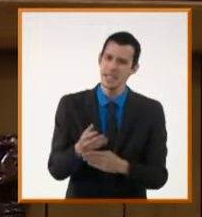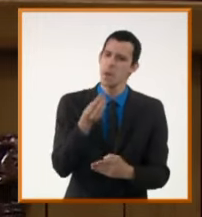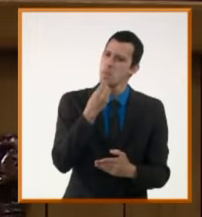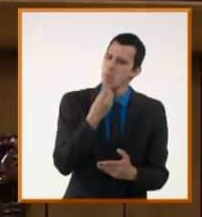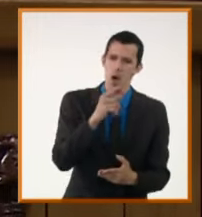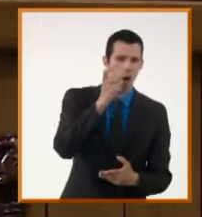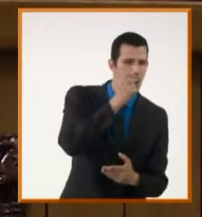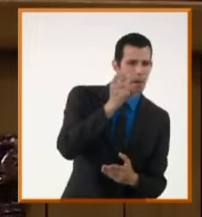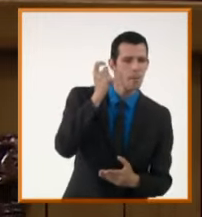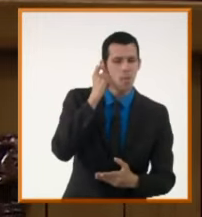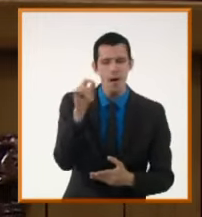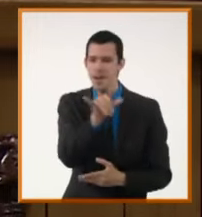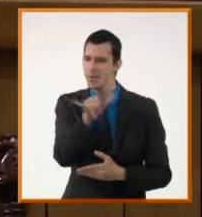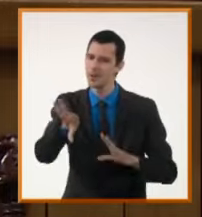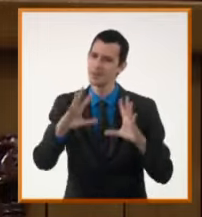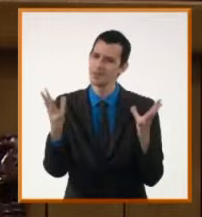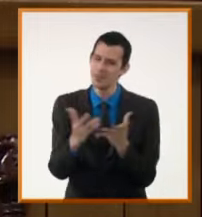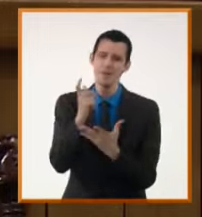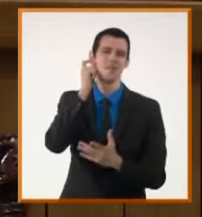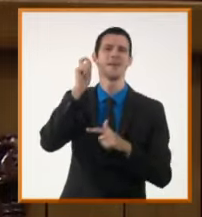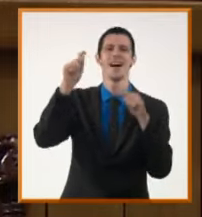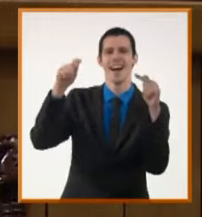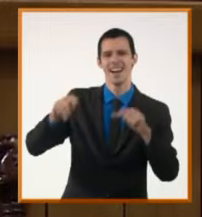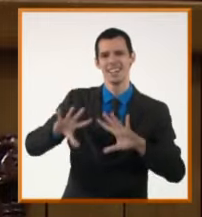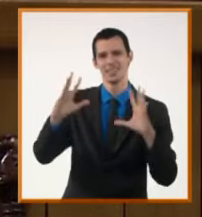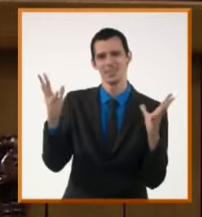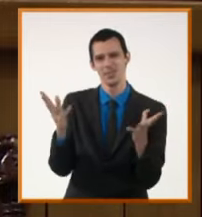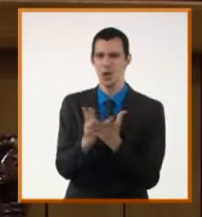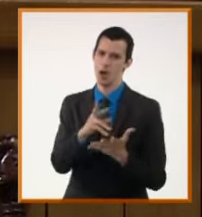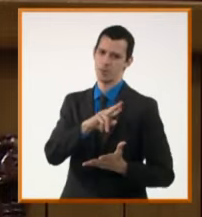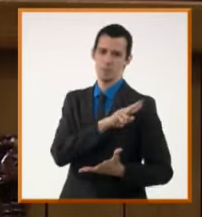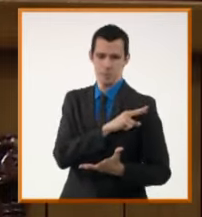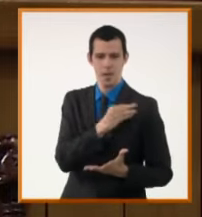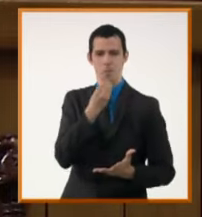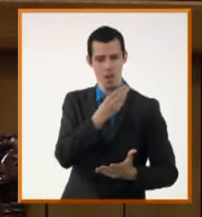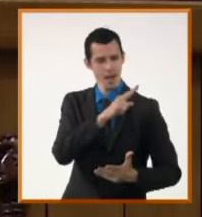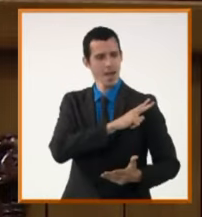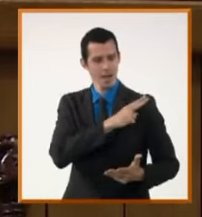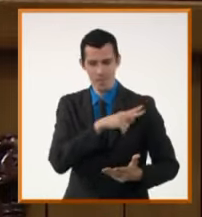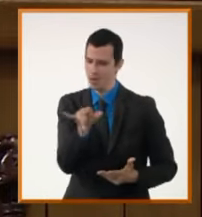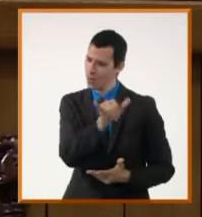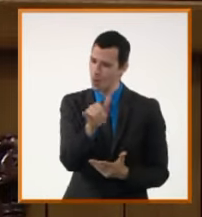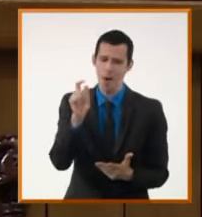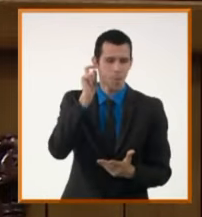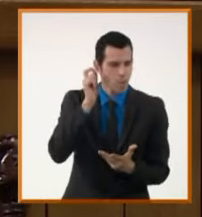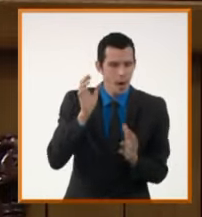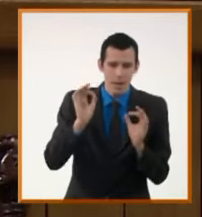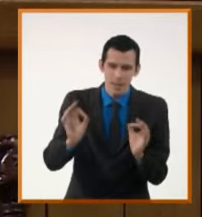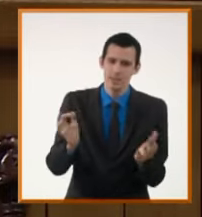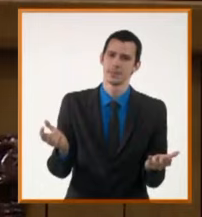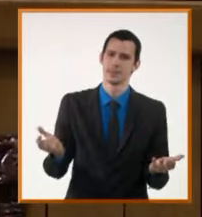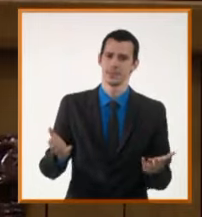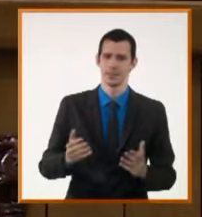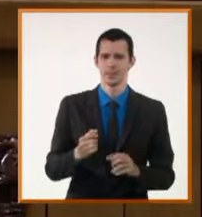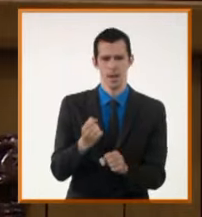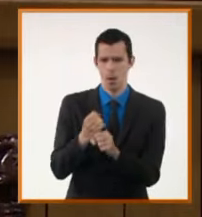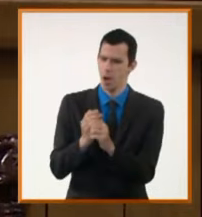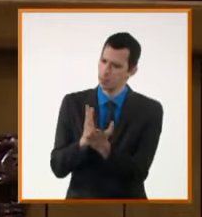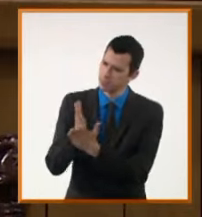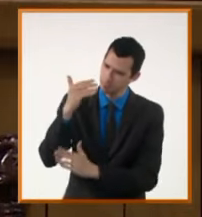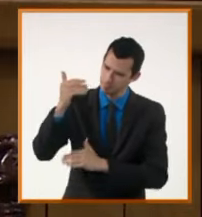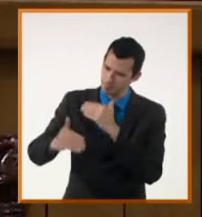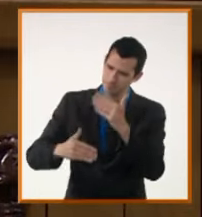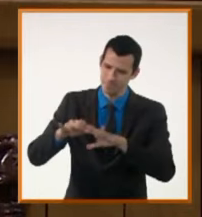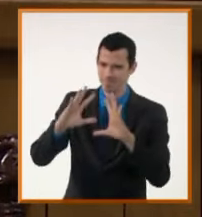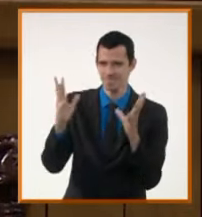hombres y mujeres, sigan ocupando altas responsabilidades y un gran protagonismo en la conducción